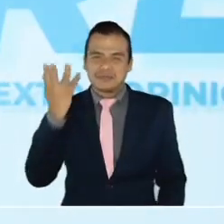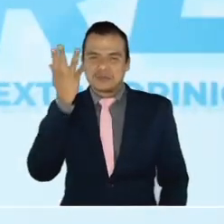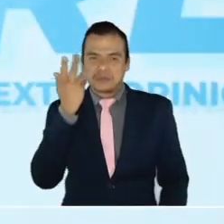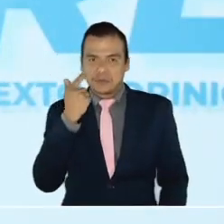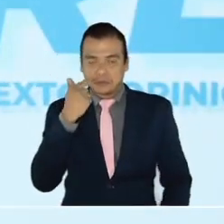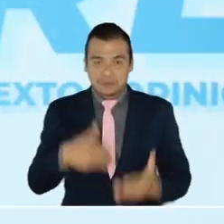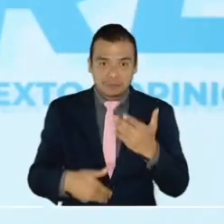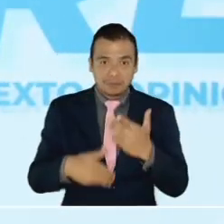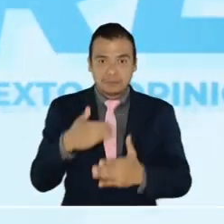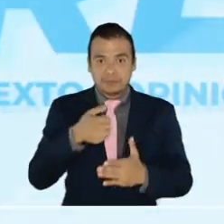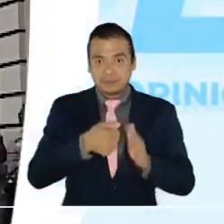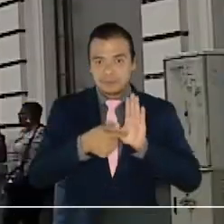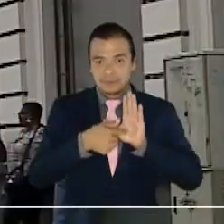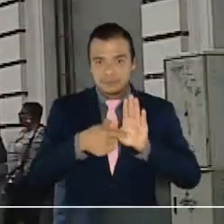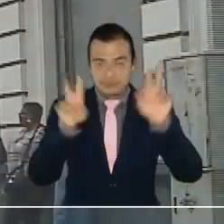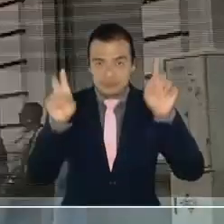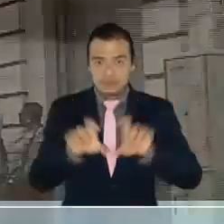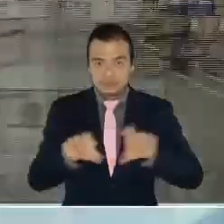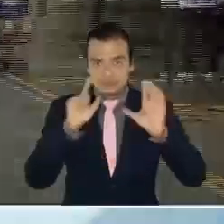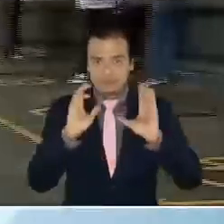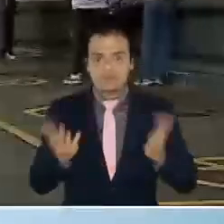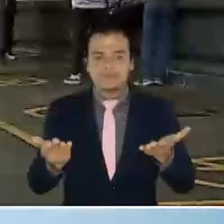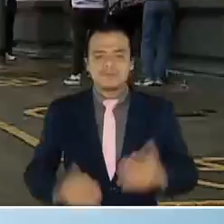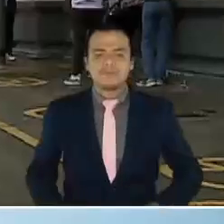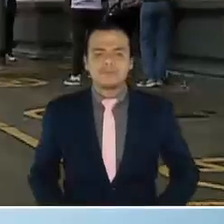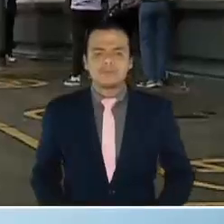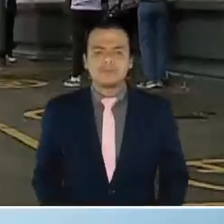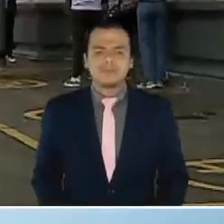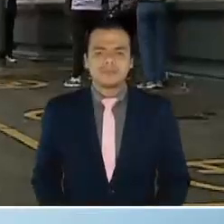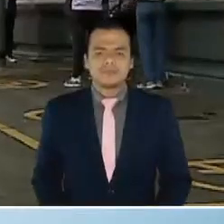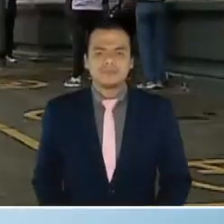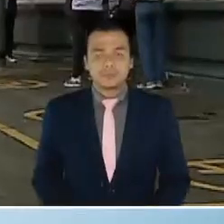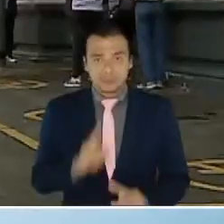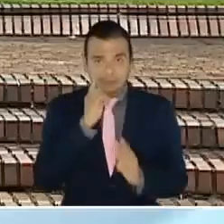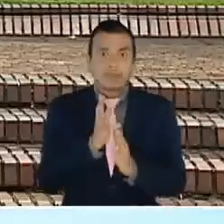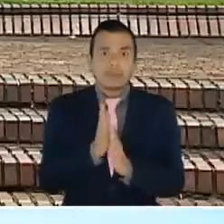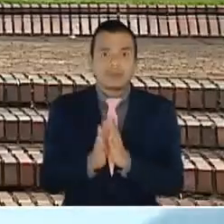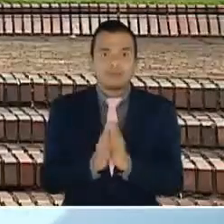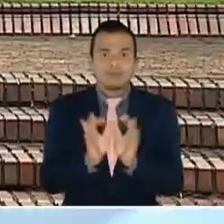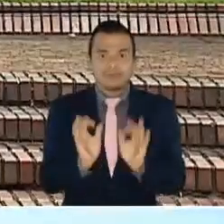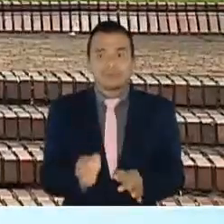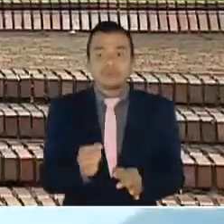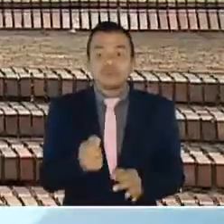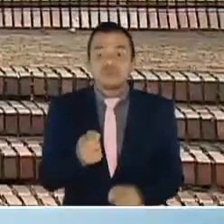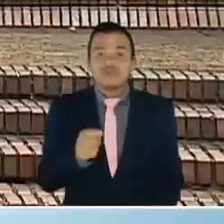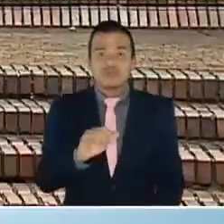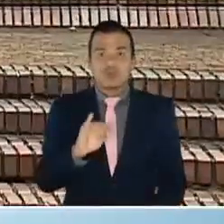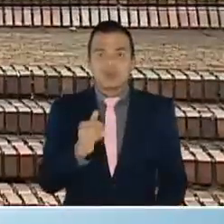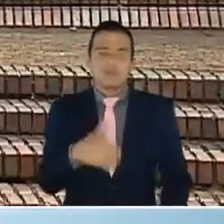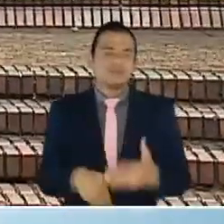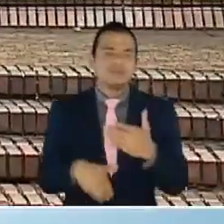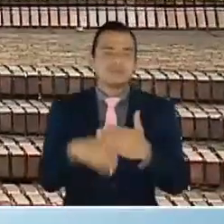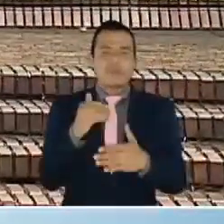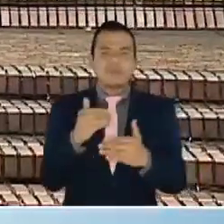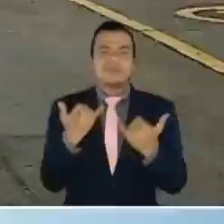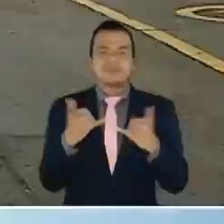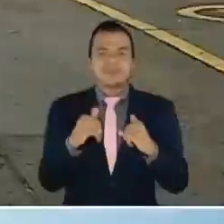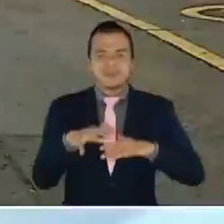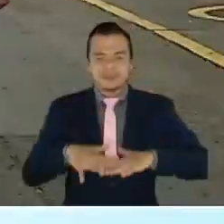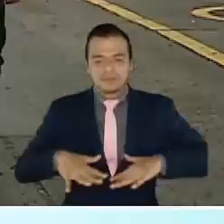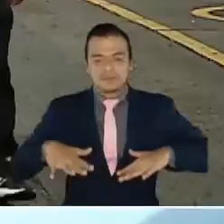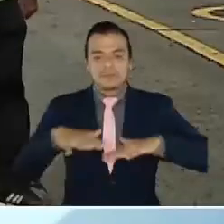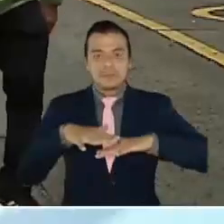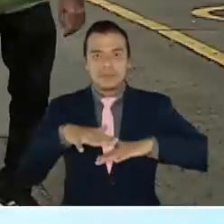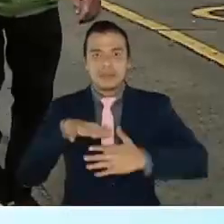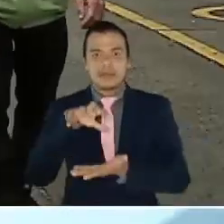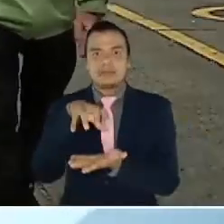Estos son los titulares. Mucha atención que a partir de este jueves 10 de octubre, gran parte del centro de Cali se convertirá en